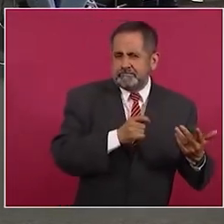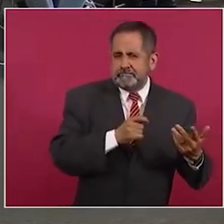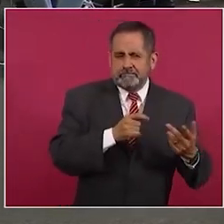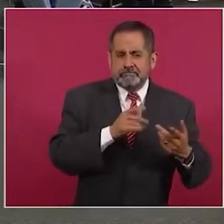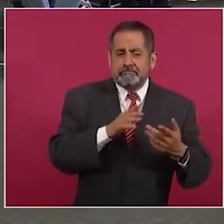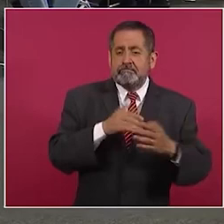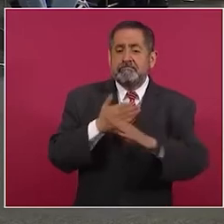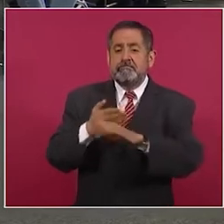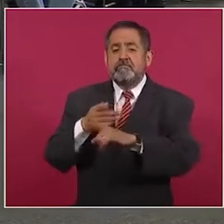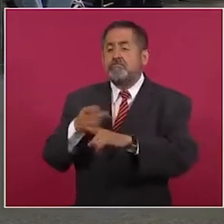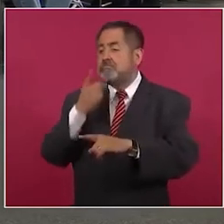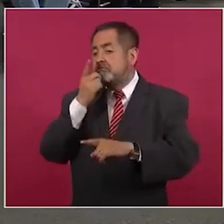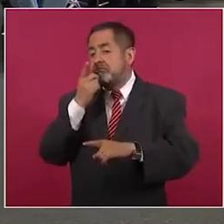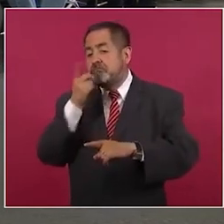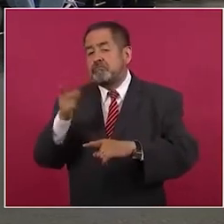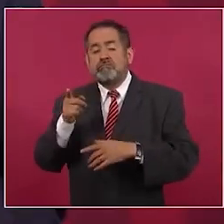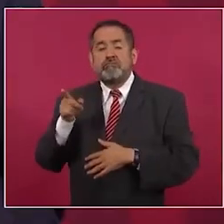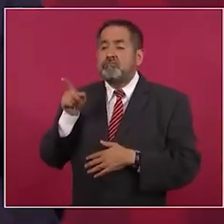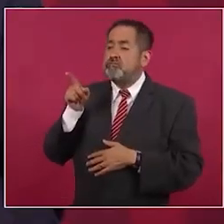de que nosotros tenemos